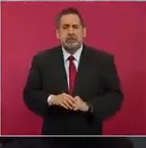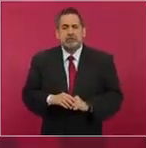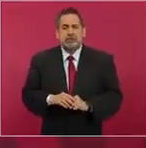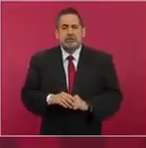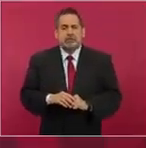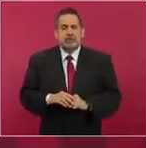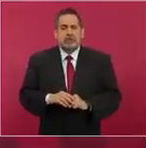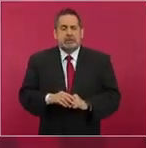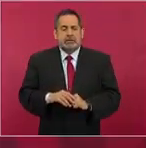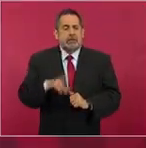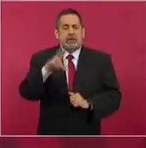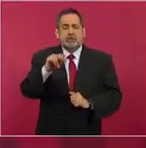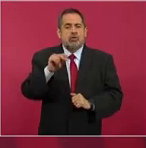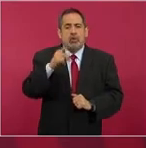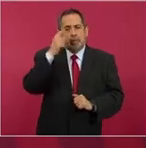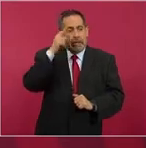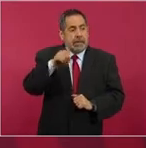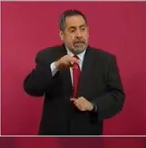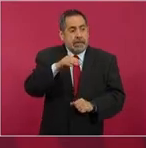no con fines